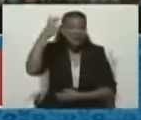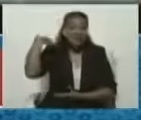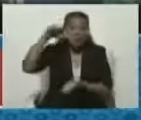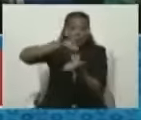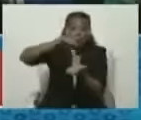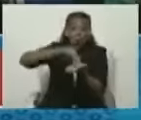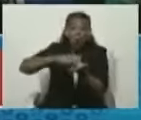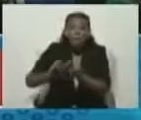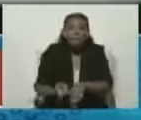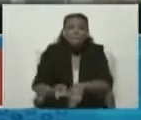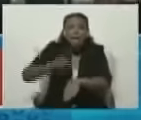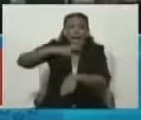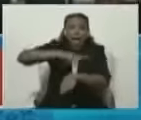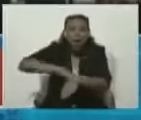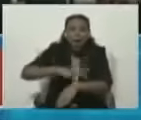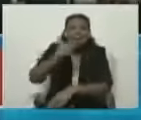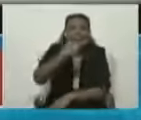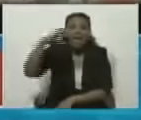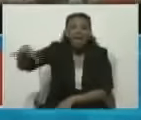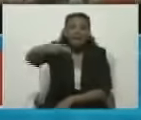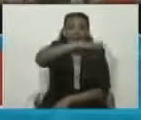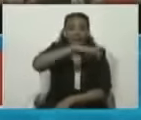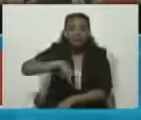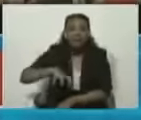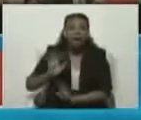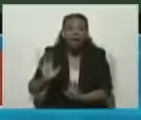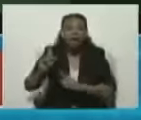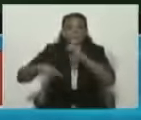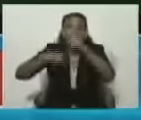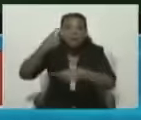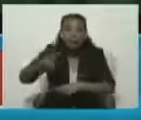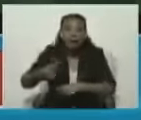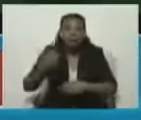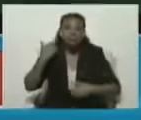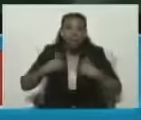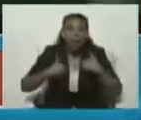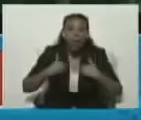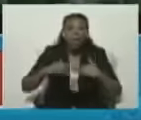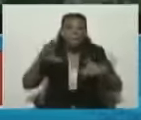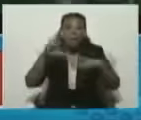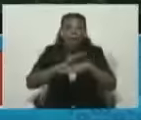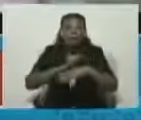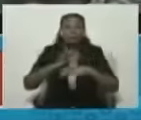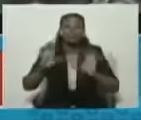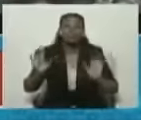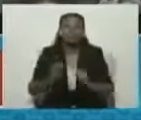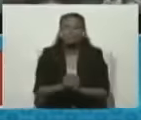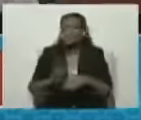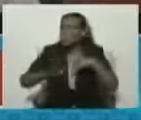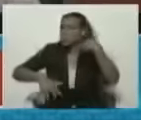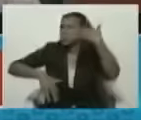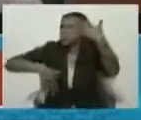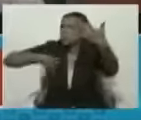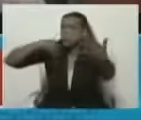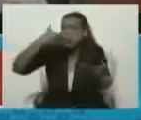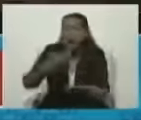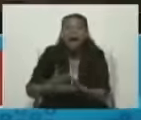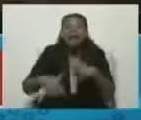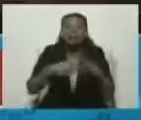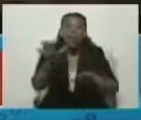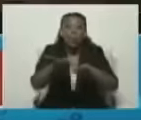van a tener hoy con tres estados donde estaremos, mañana y en estos días hasta el jueves en los 23 estados del país.